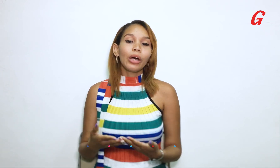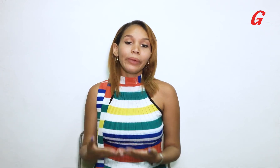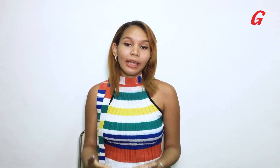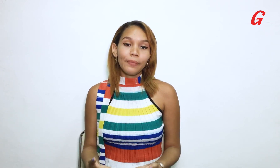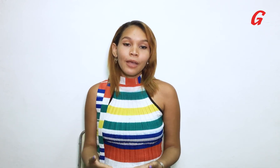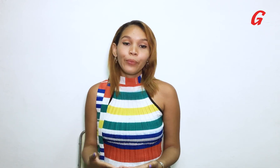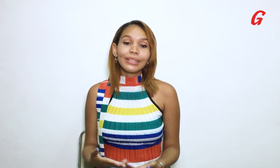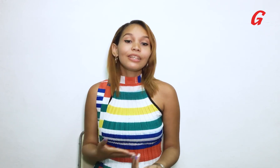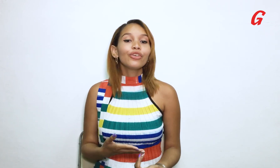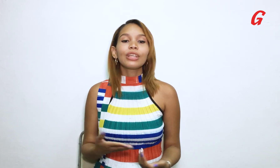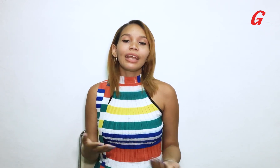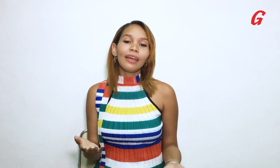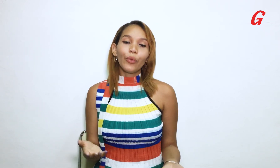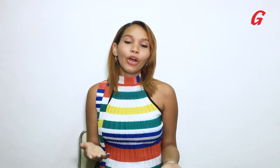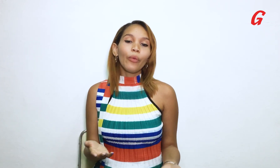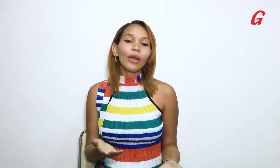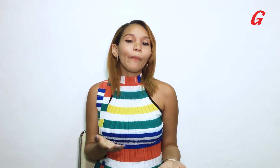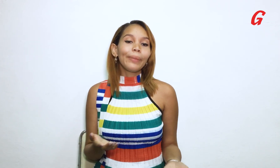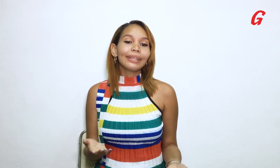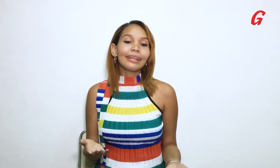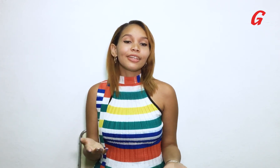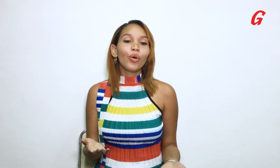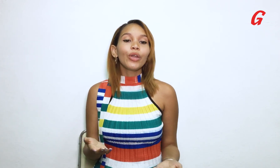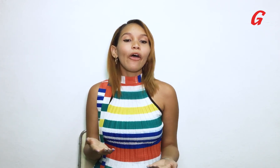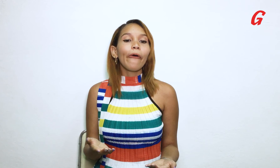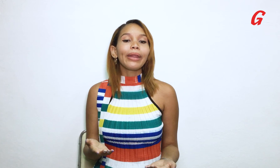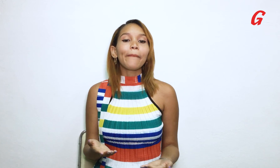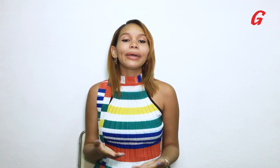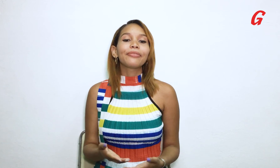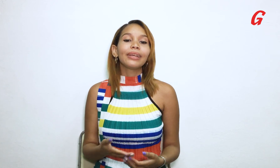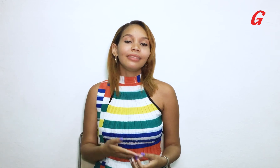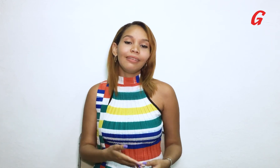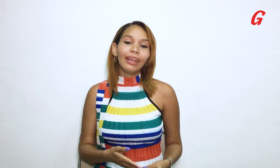mucho todavía, pues no se hereda una obra completa, sino una